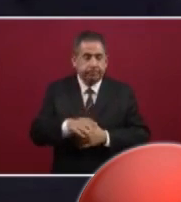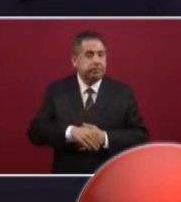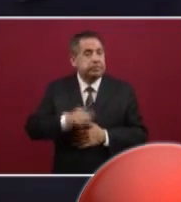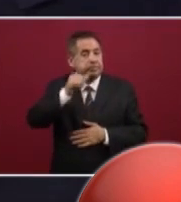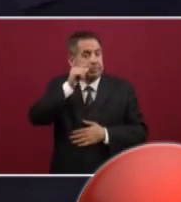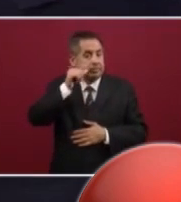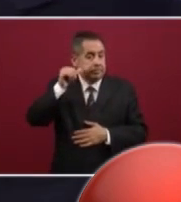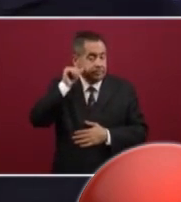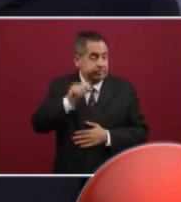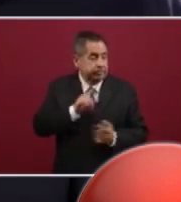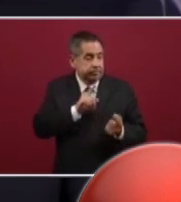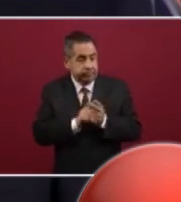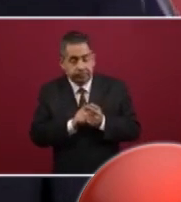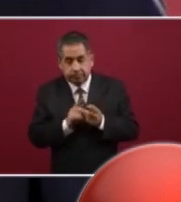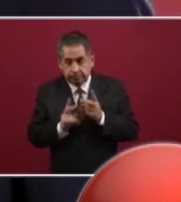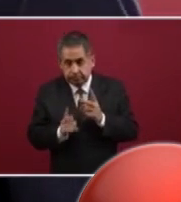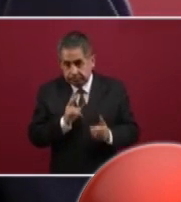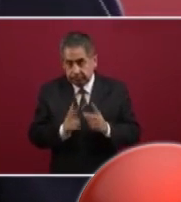recibí